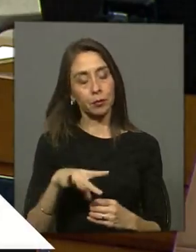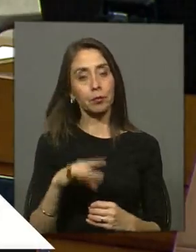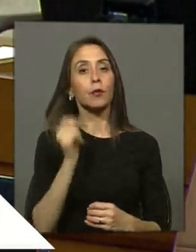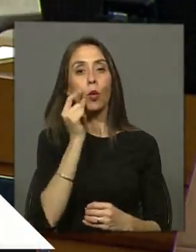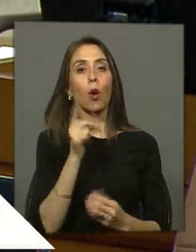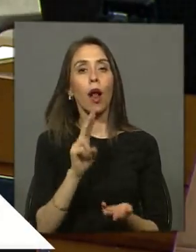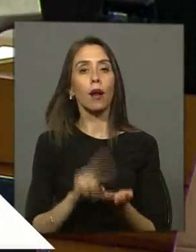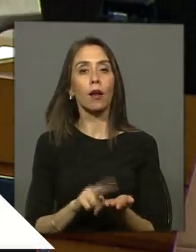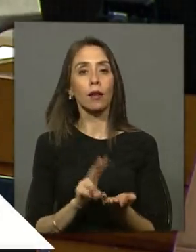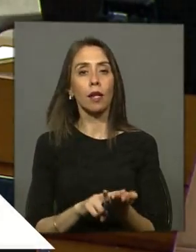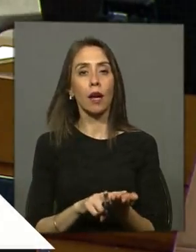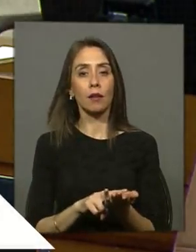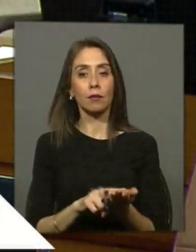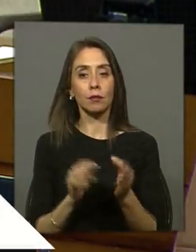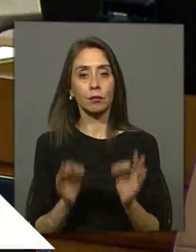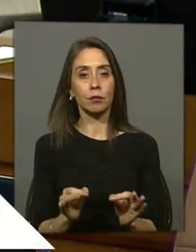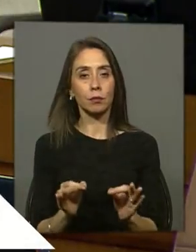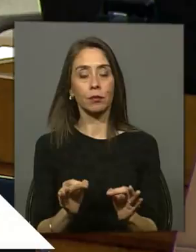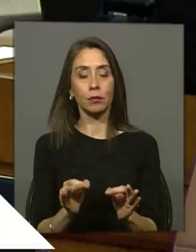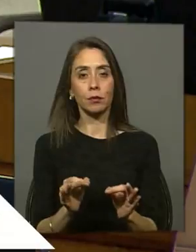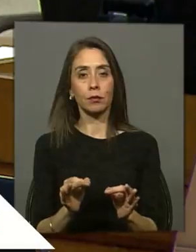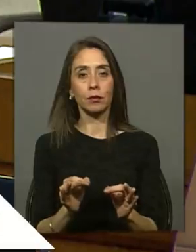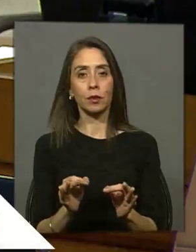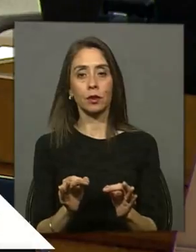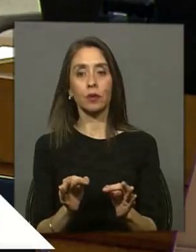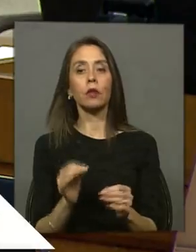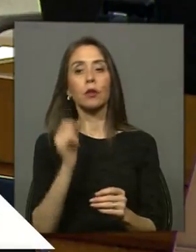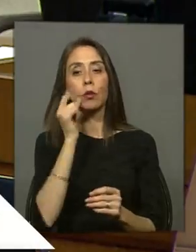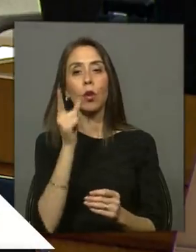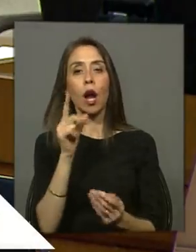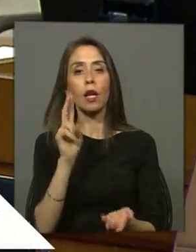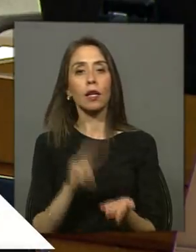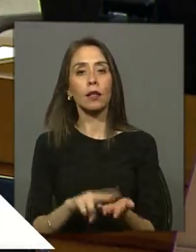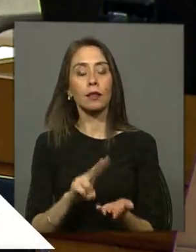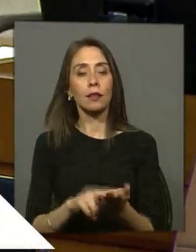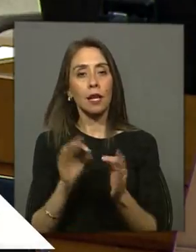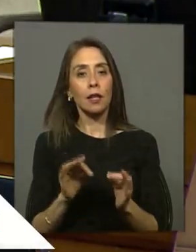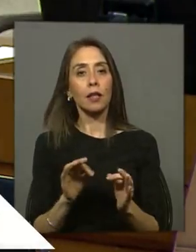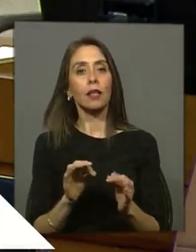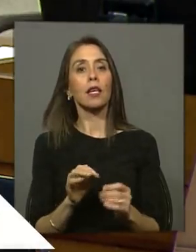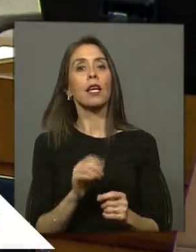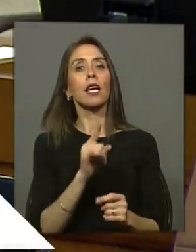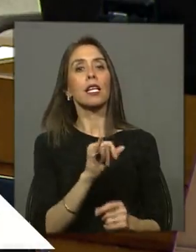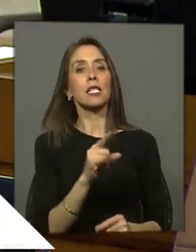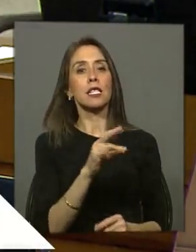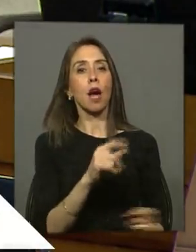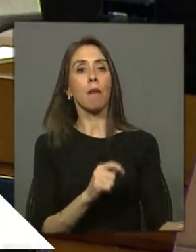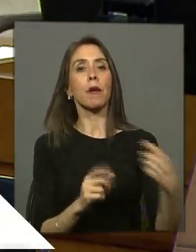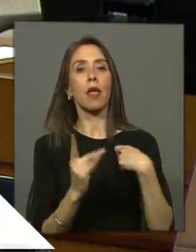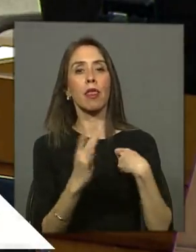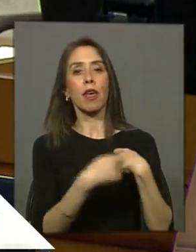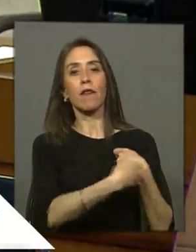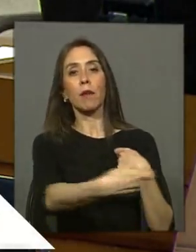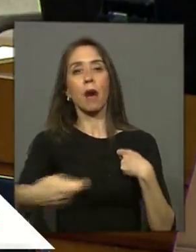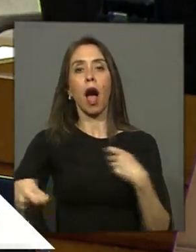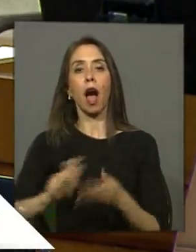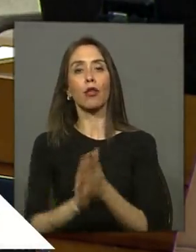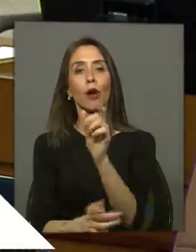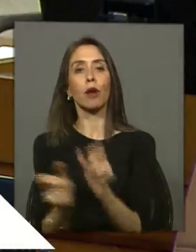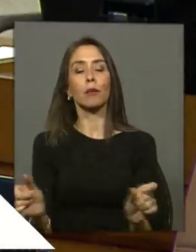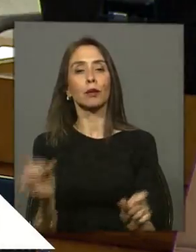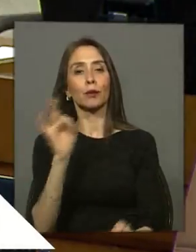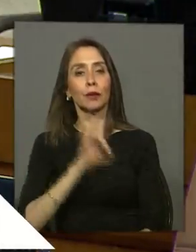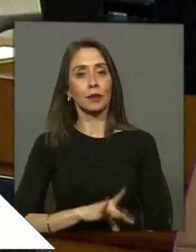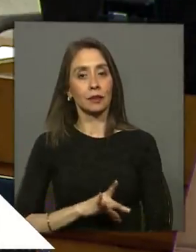real verdad cuál es la realidad de lo que le adeudan la ISAPRE a todos los usuarios de este país señor